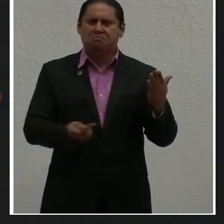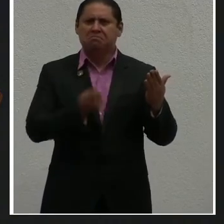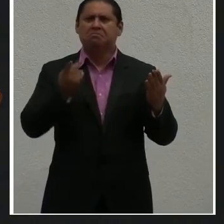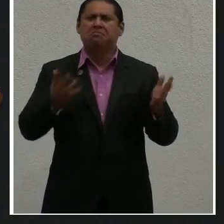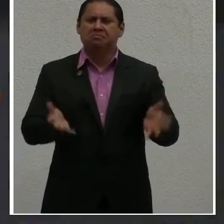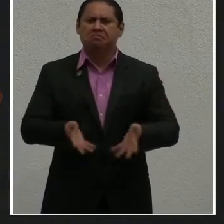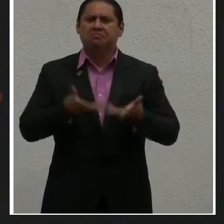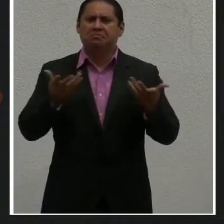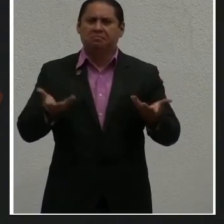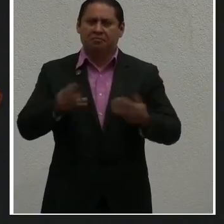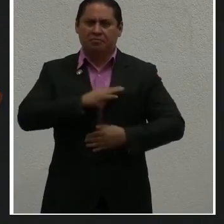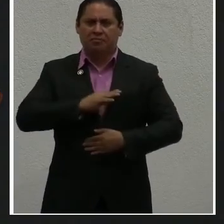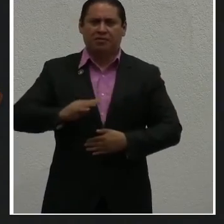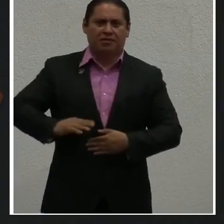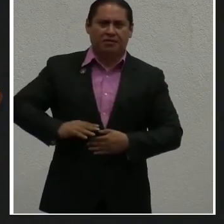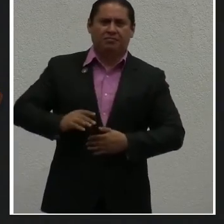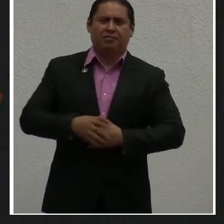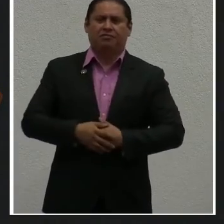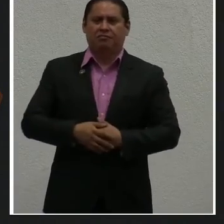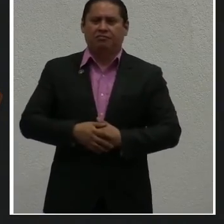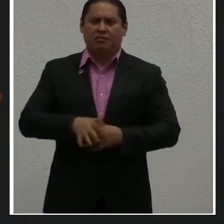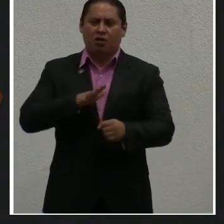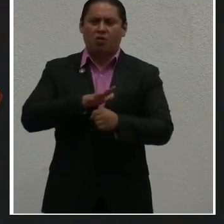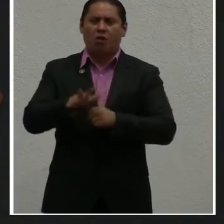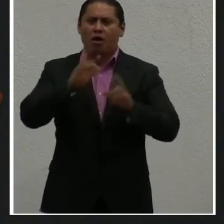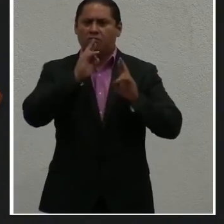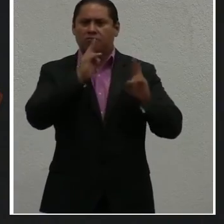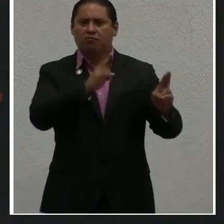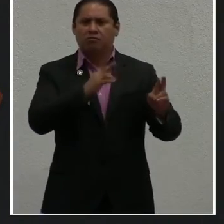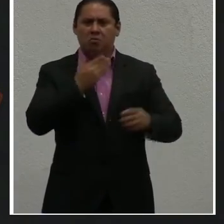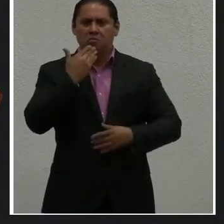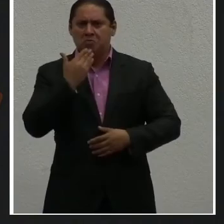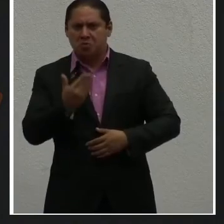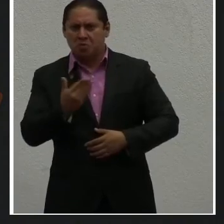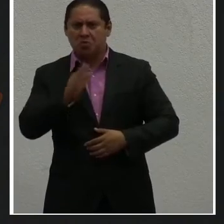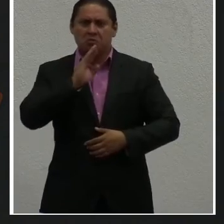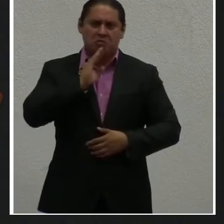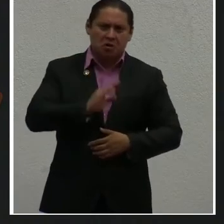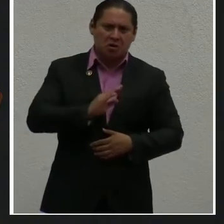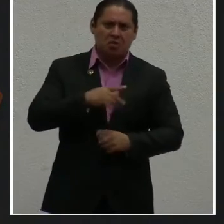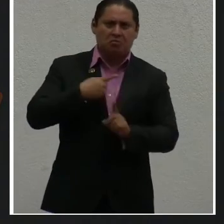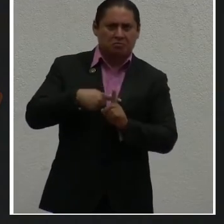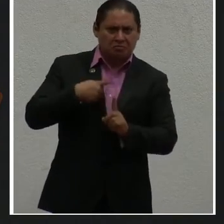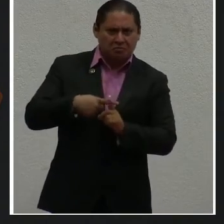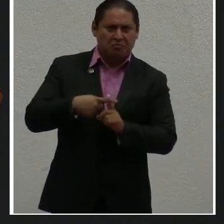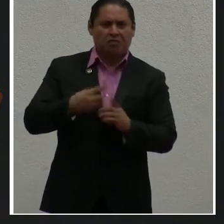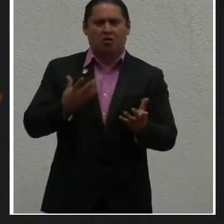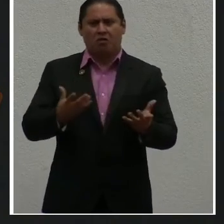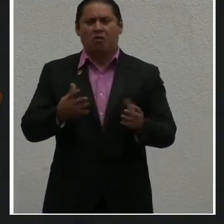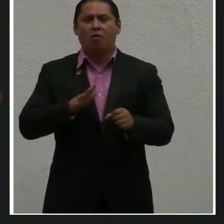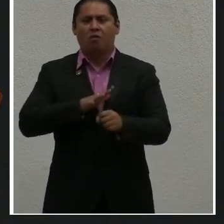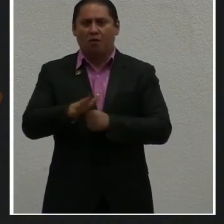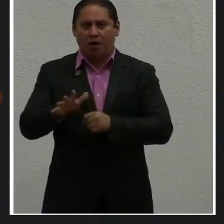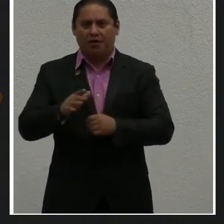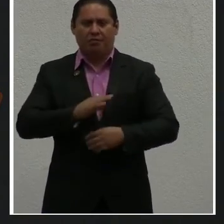ayuntamientos municipales, de cuál fue el resultado de esa auditoría que van y realizan en cada uno de los